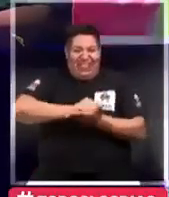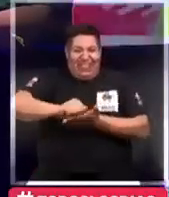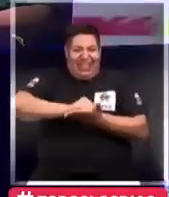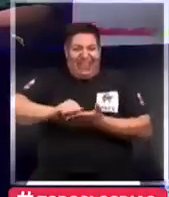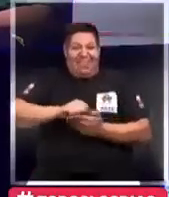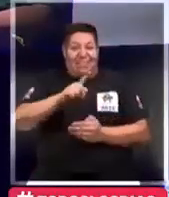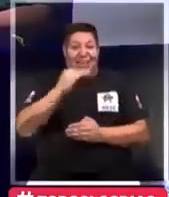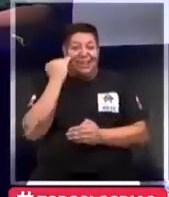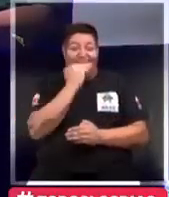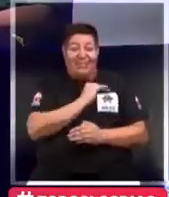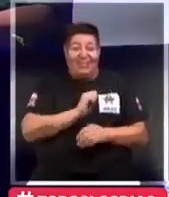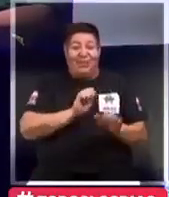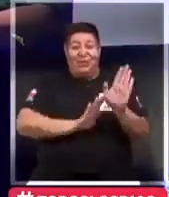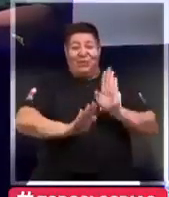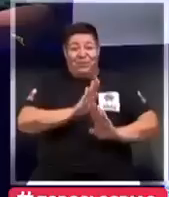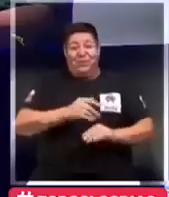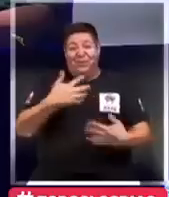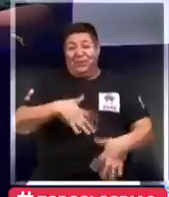los hijos.